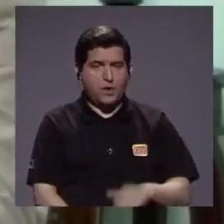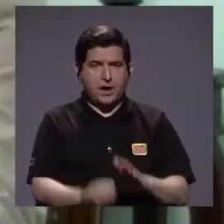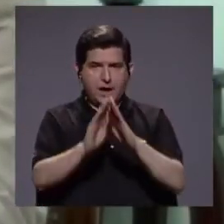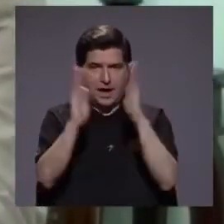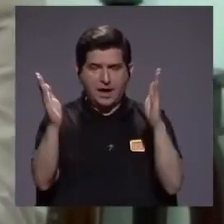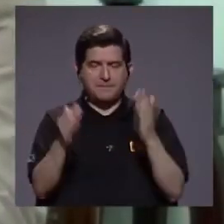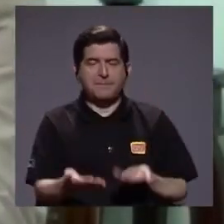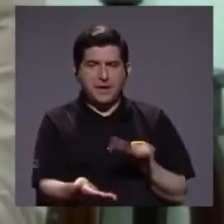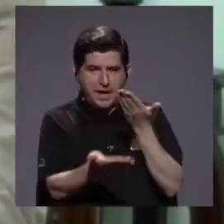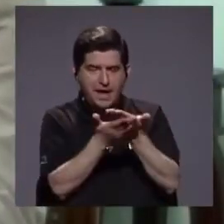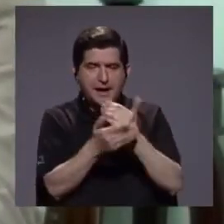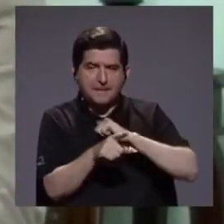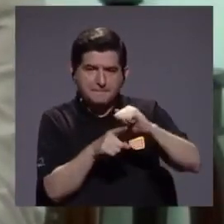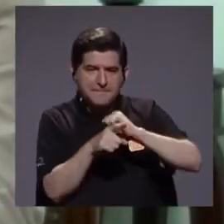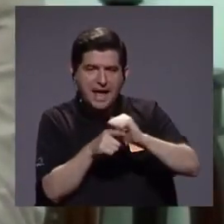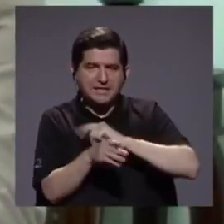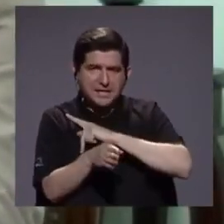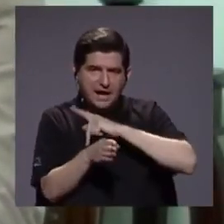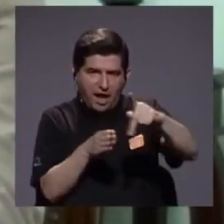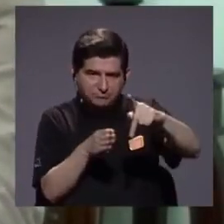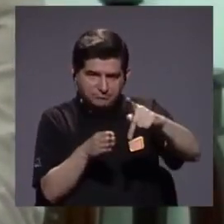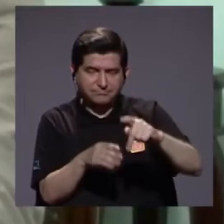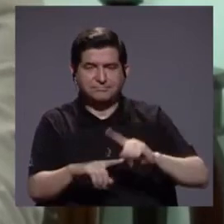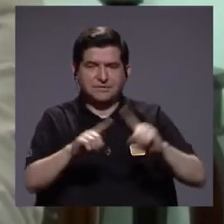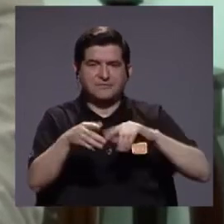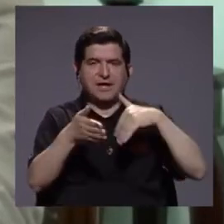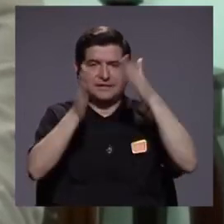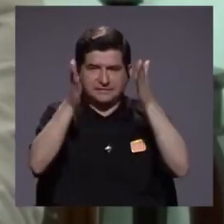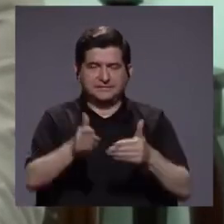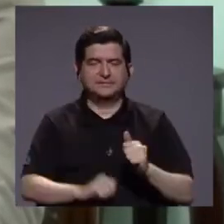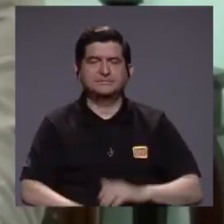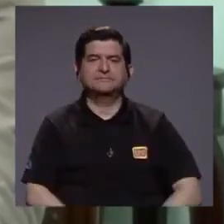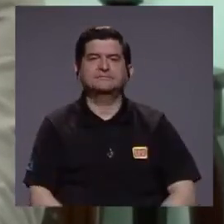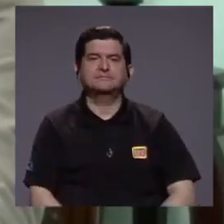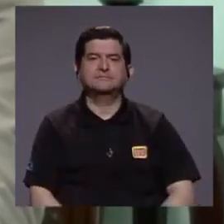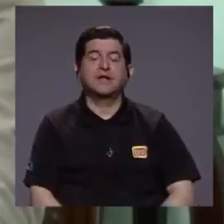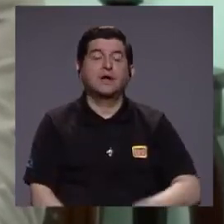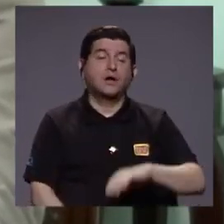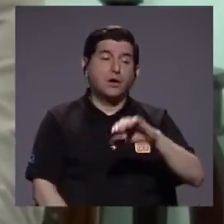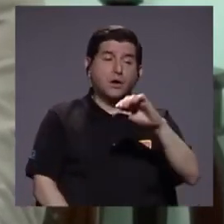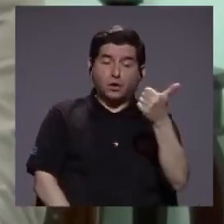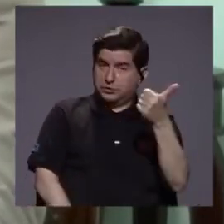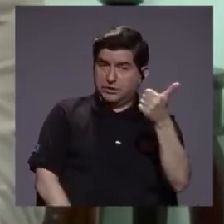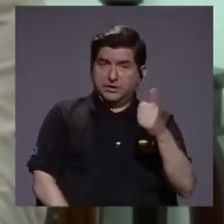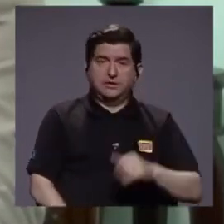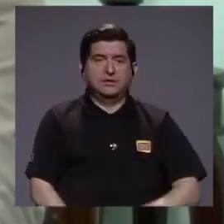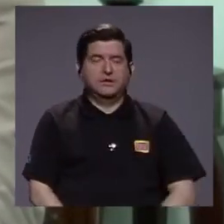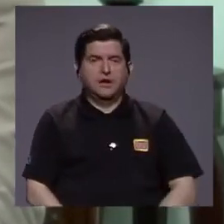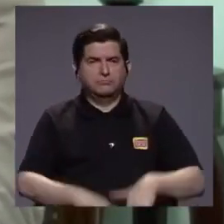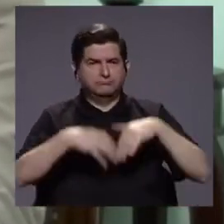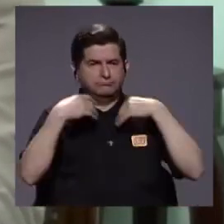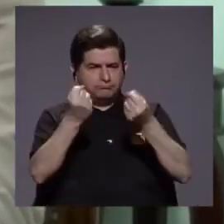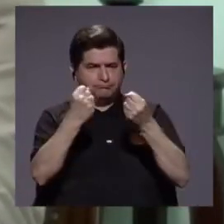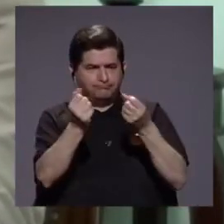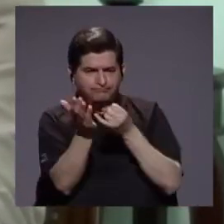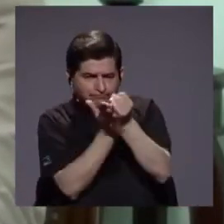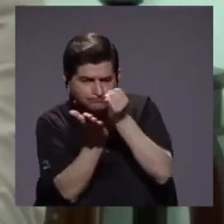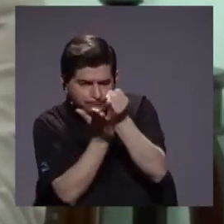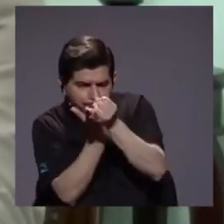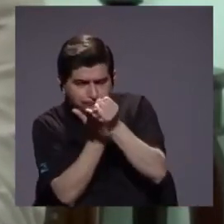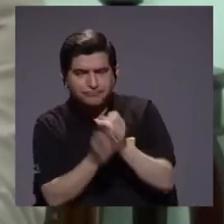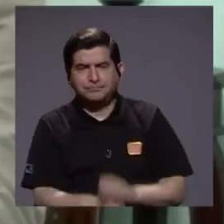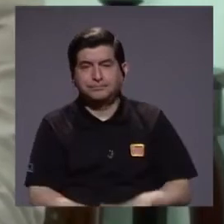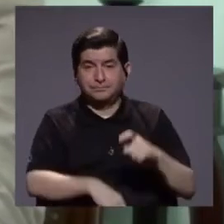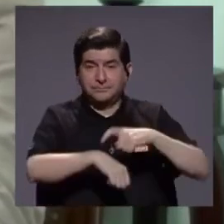la oferta de prácticas profesionales para las y los estudiantes. Otra también es fortalecer la investigación,